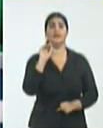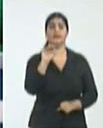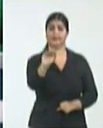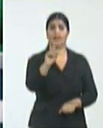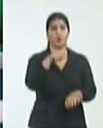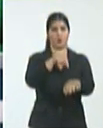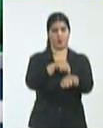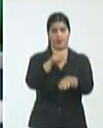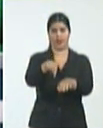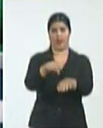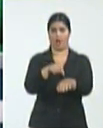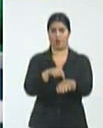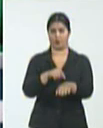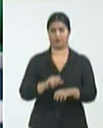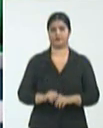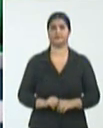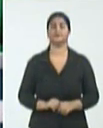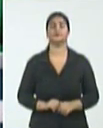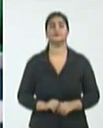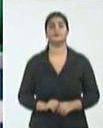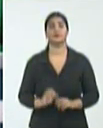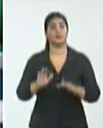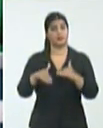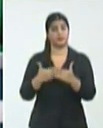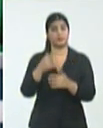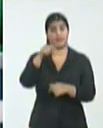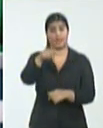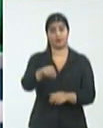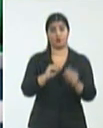momentos. Estamos hablando incluso de más de